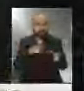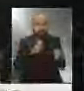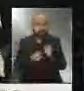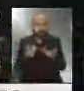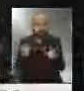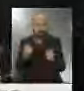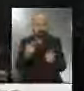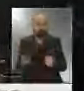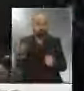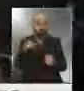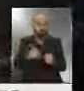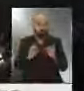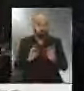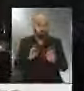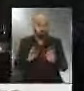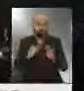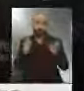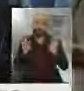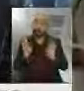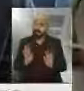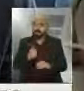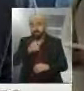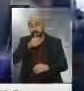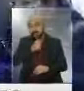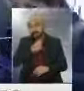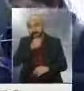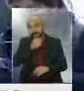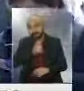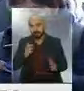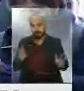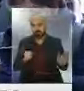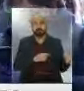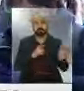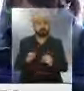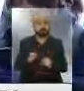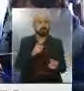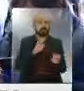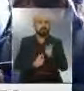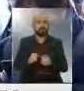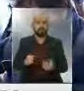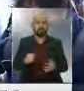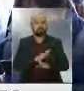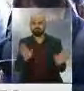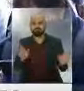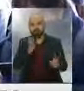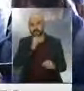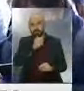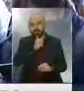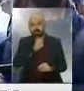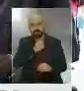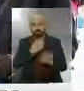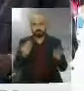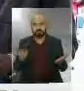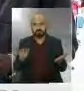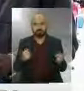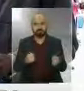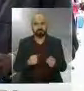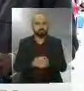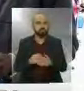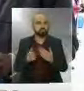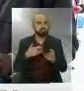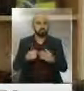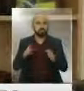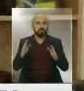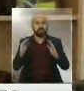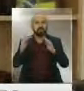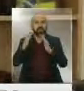pero tenemos que tener la paciencia. A quienes se les acabó la paciencia y acusaron nula participación en este plan fue en el Colegio